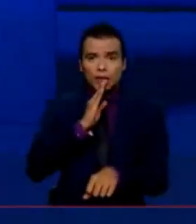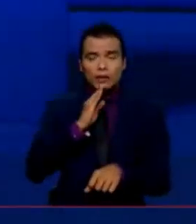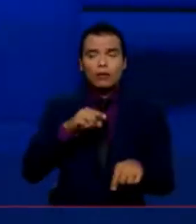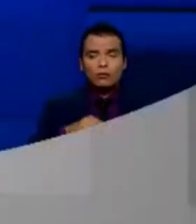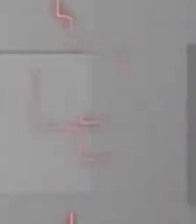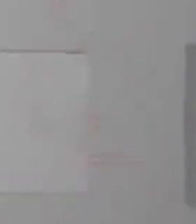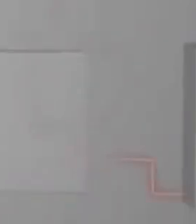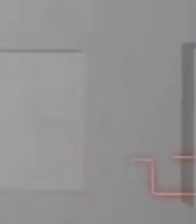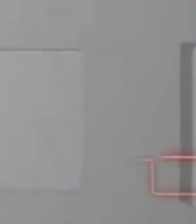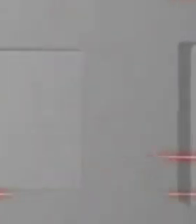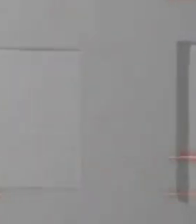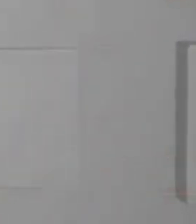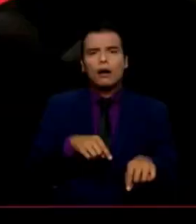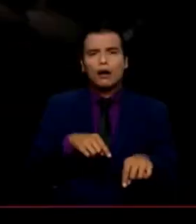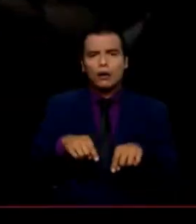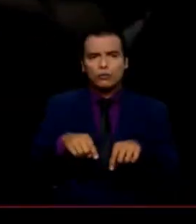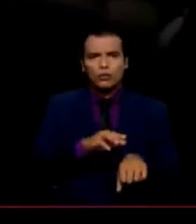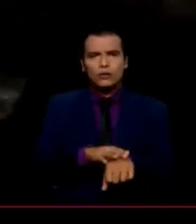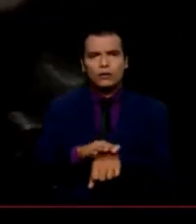responsables.